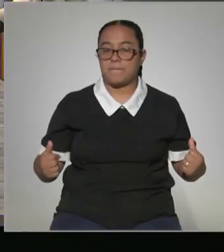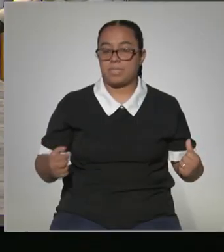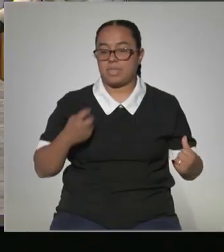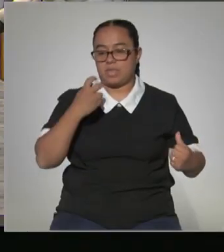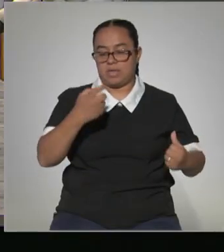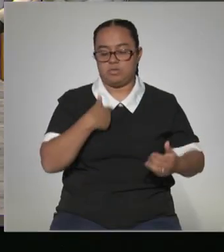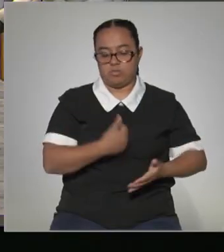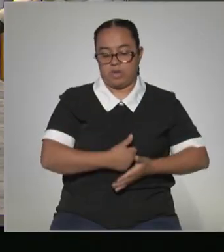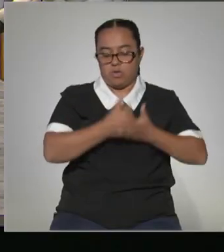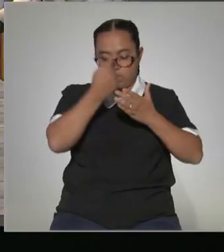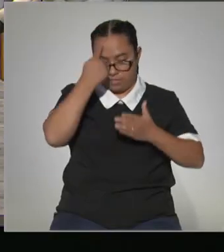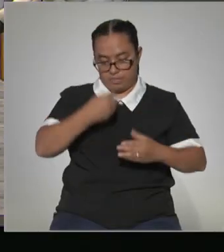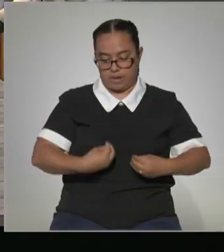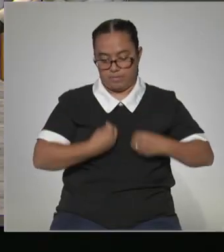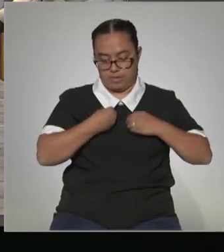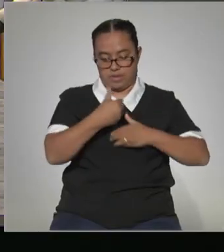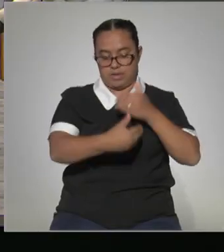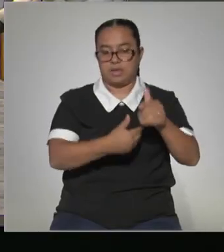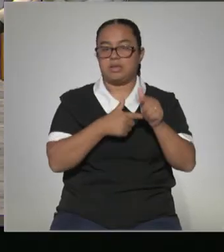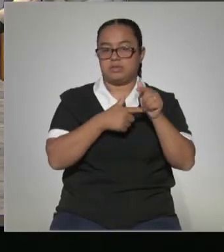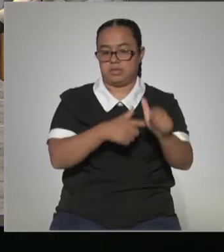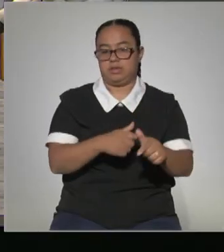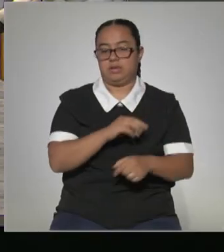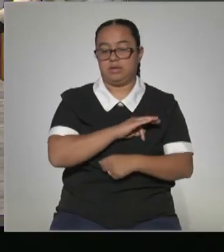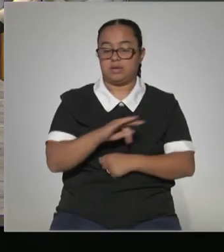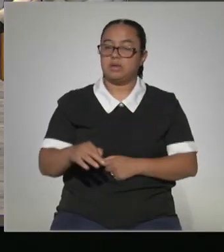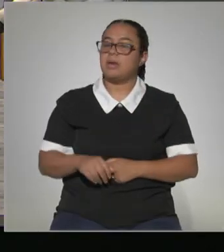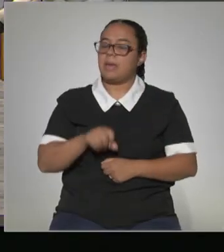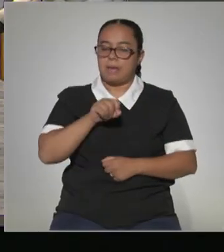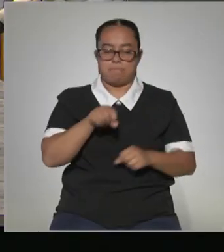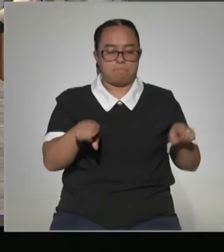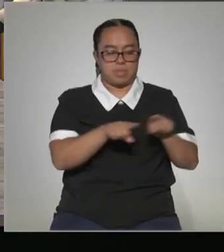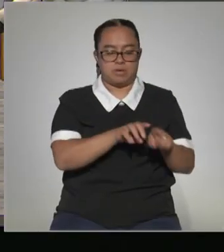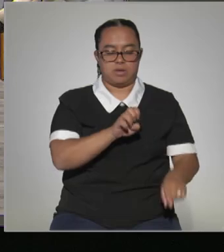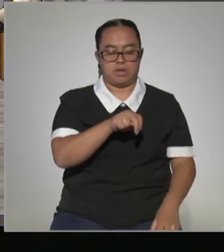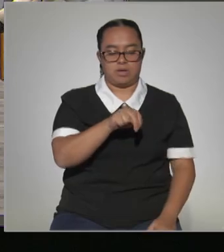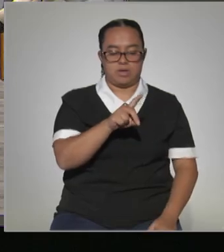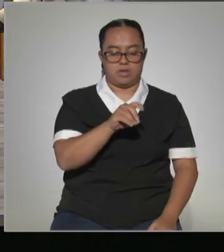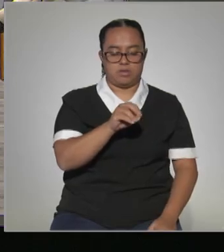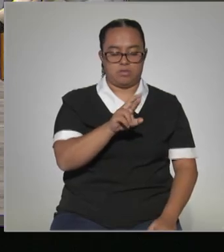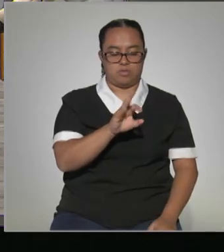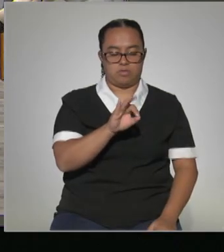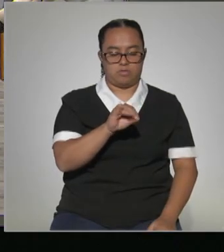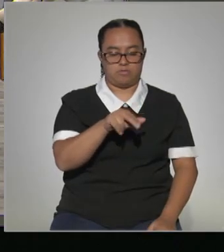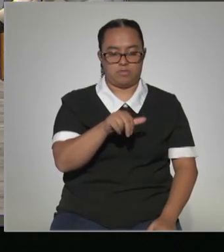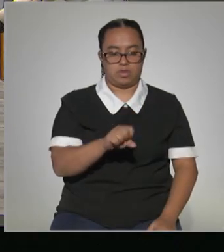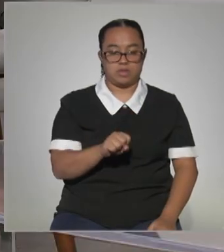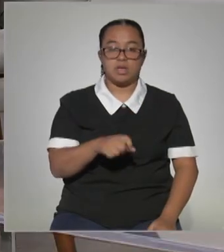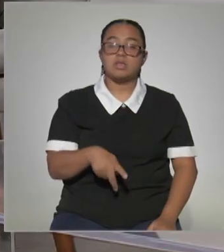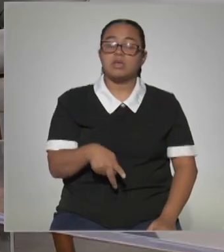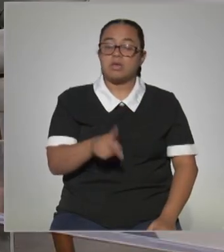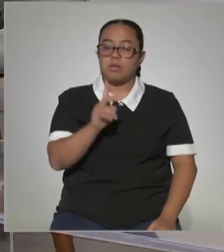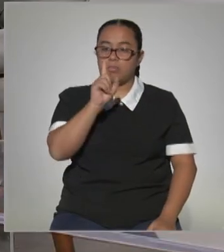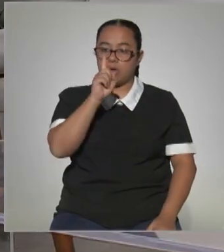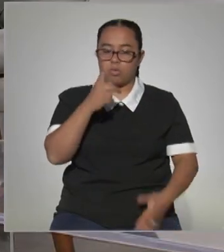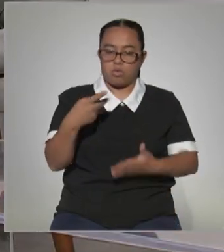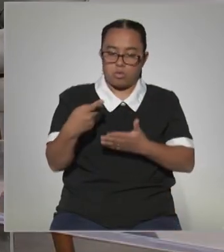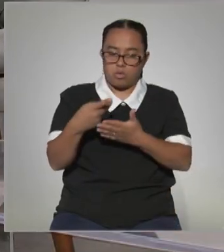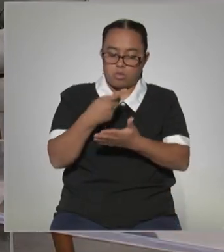a sobrevivir. Y eso es con las endorfinas. Pero el centro de recompensa es